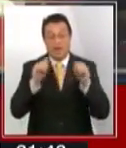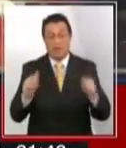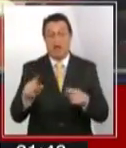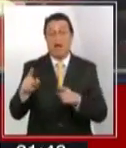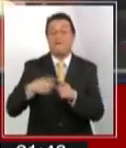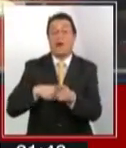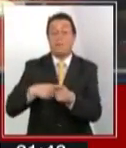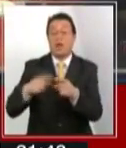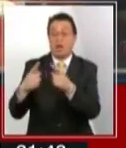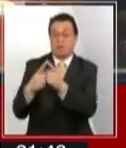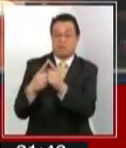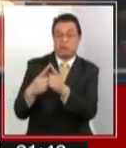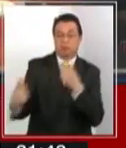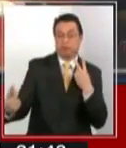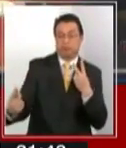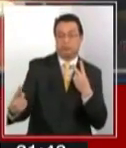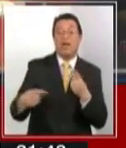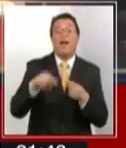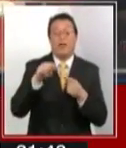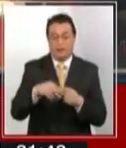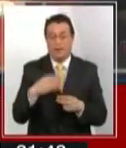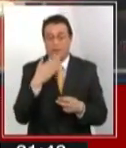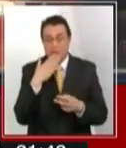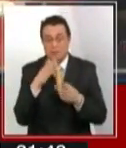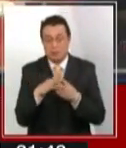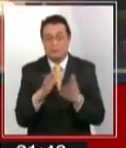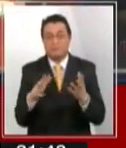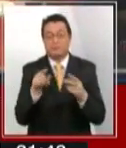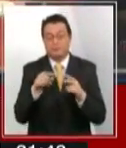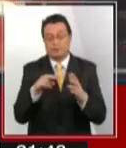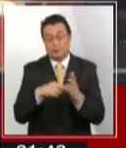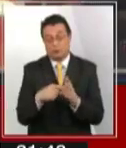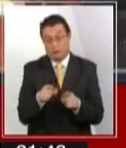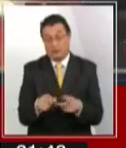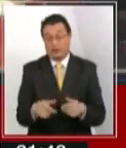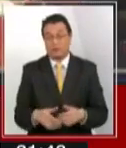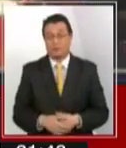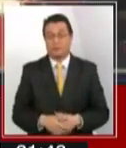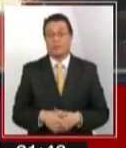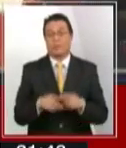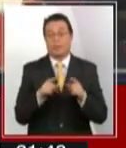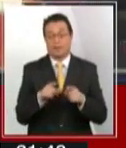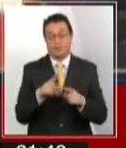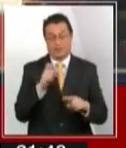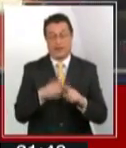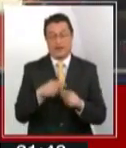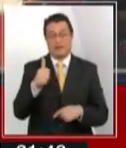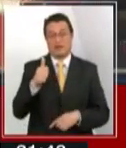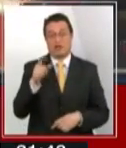familia, incluso cuando no se producen esas situaciones más dramáticas. Francisco Estrada, exdirector del Sename,